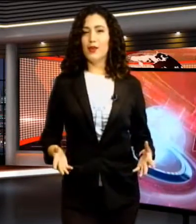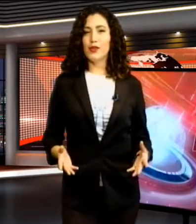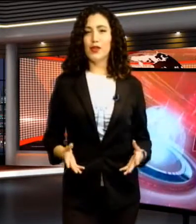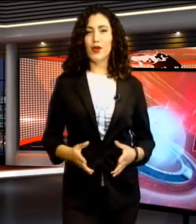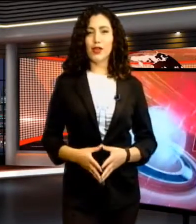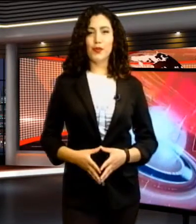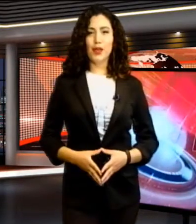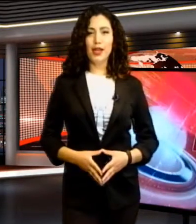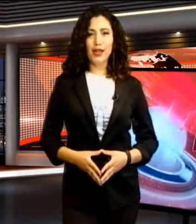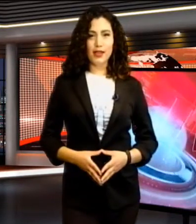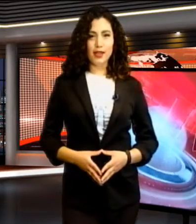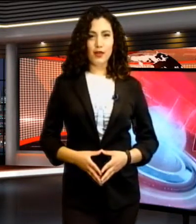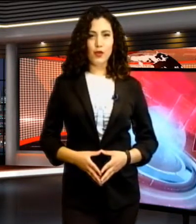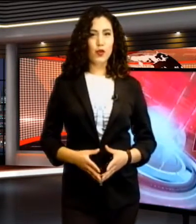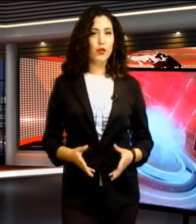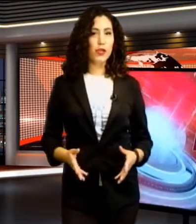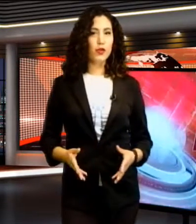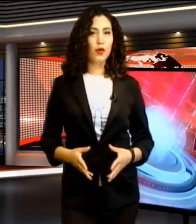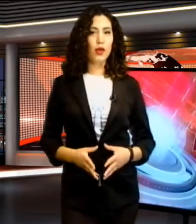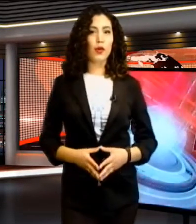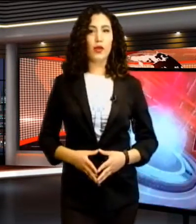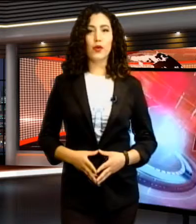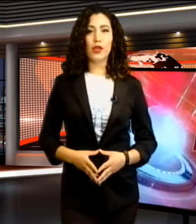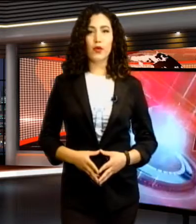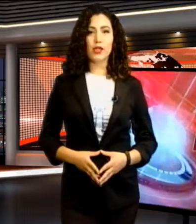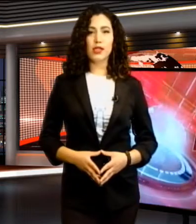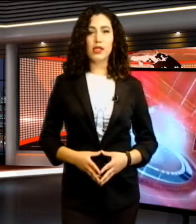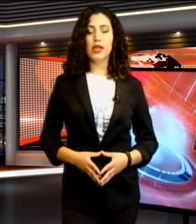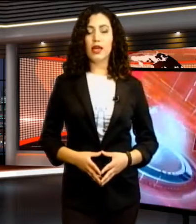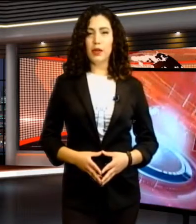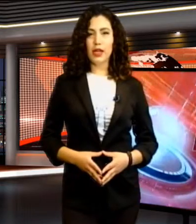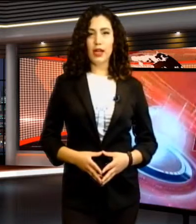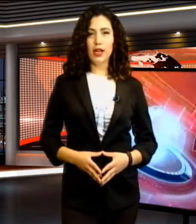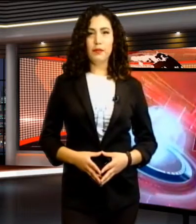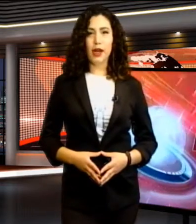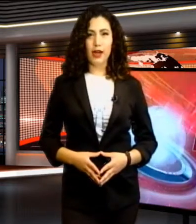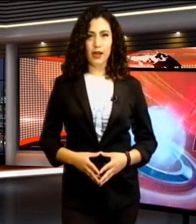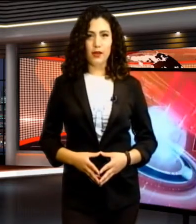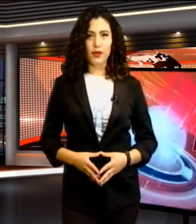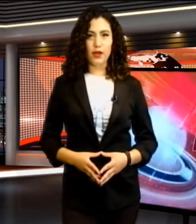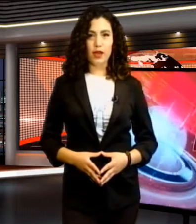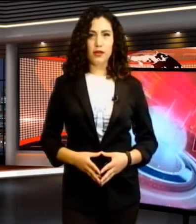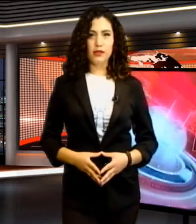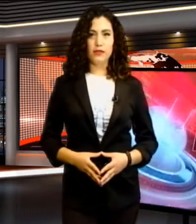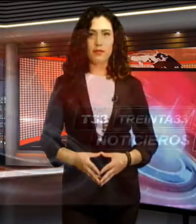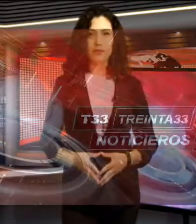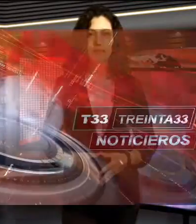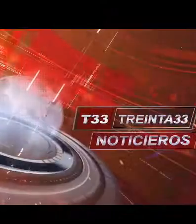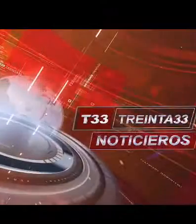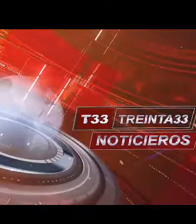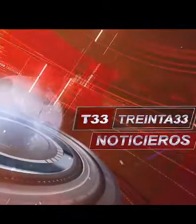A continuación corresponde enlazarnos con nuestro colaborador de noticias en Mexicali, Baja California.